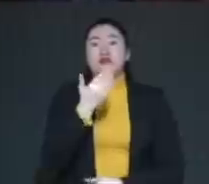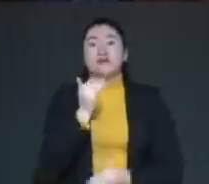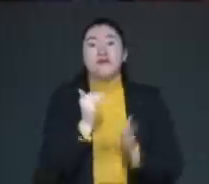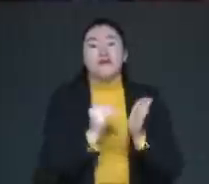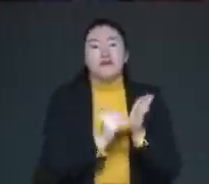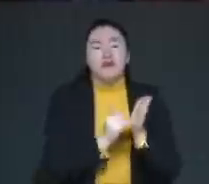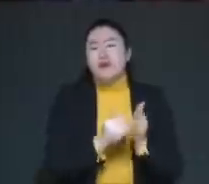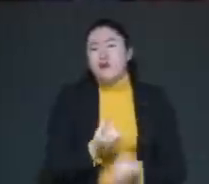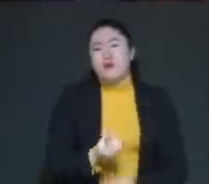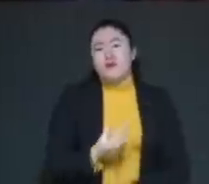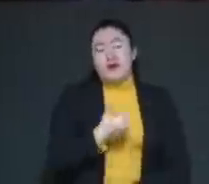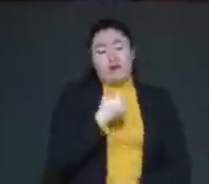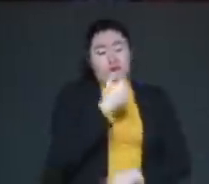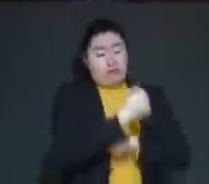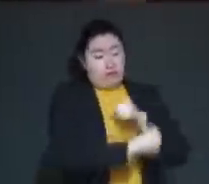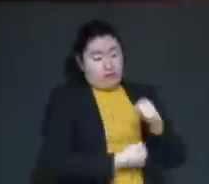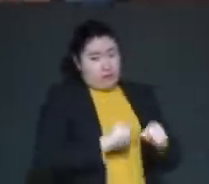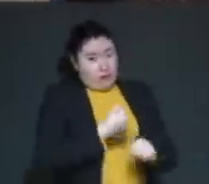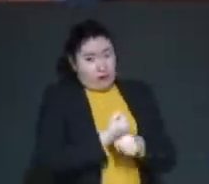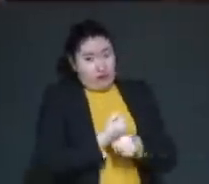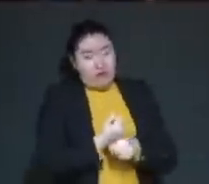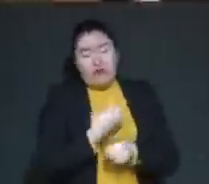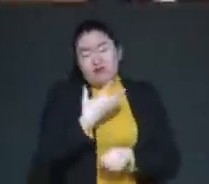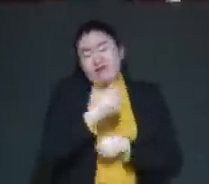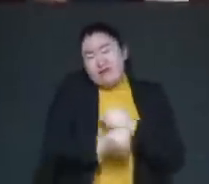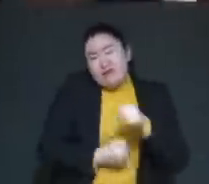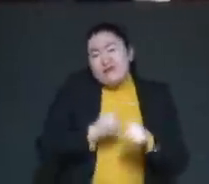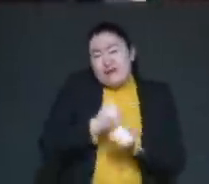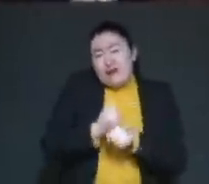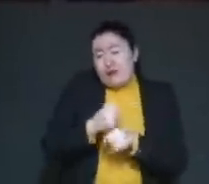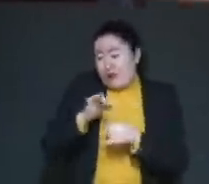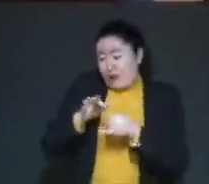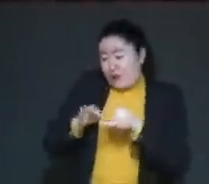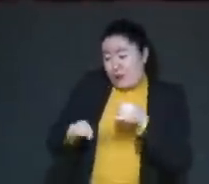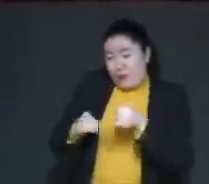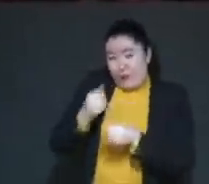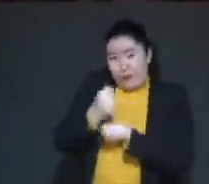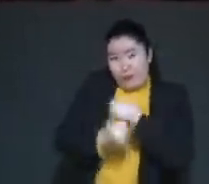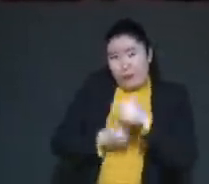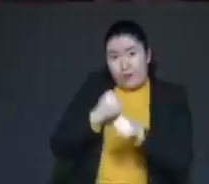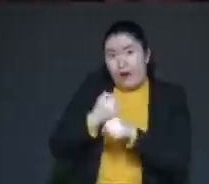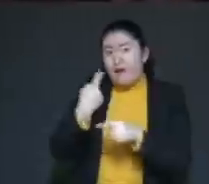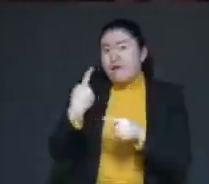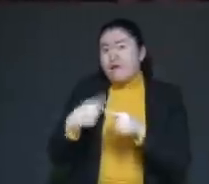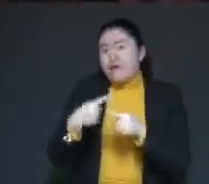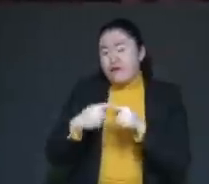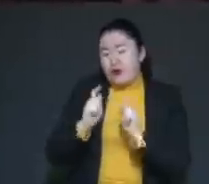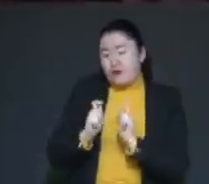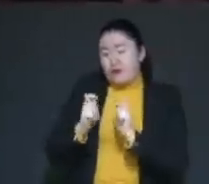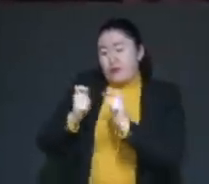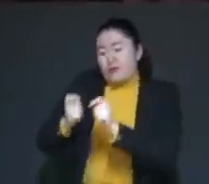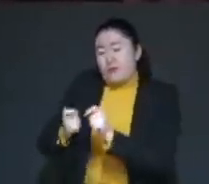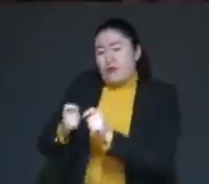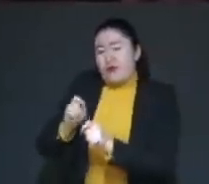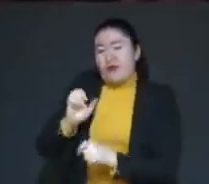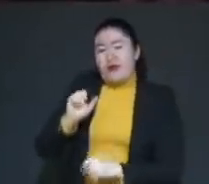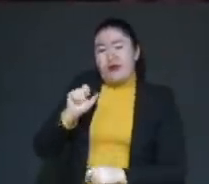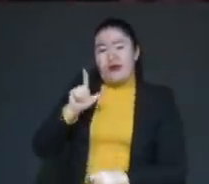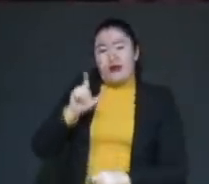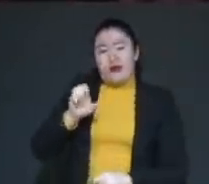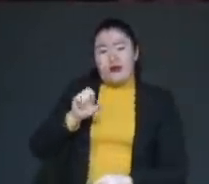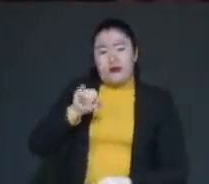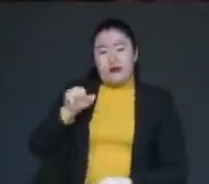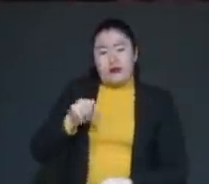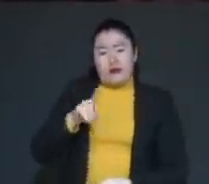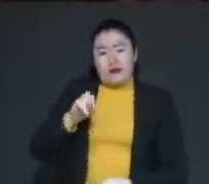5 años que estuvo al frente y el último año que estuvo Alejandro Encinas ya como jefe de gobierno sustituto. Nosotros